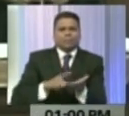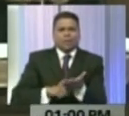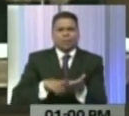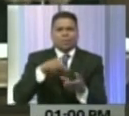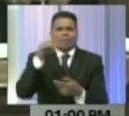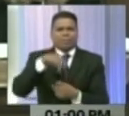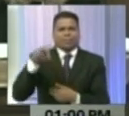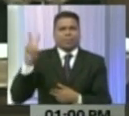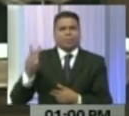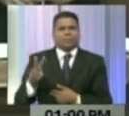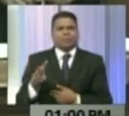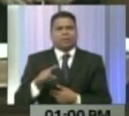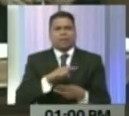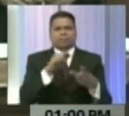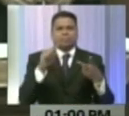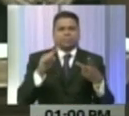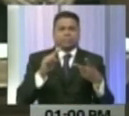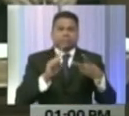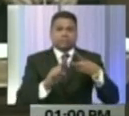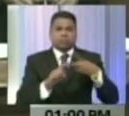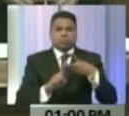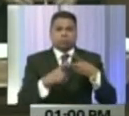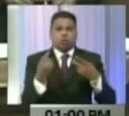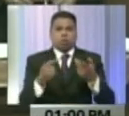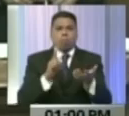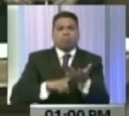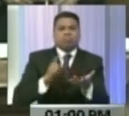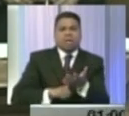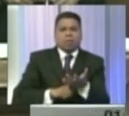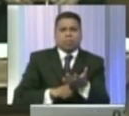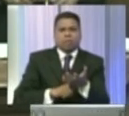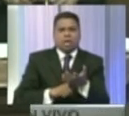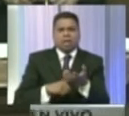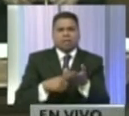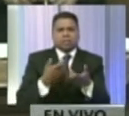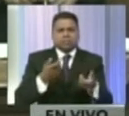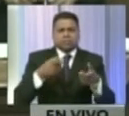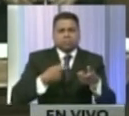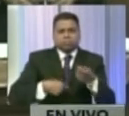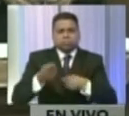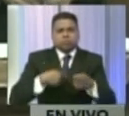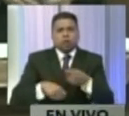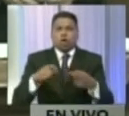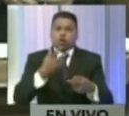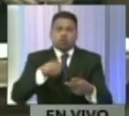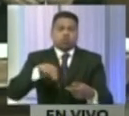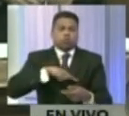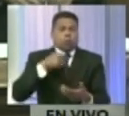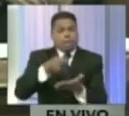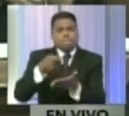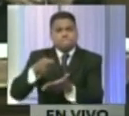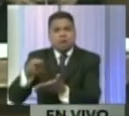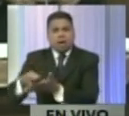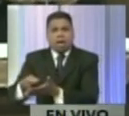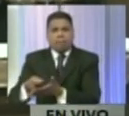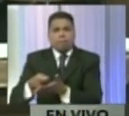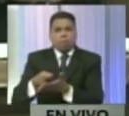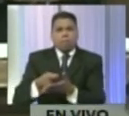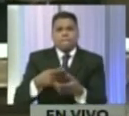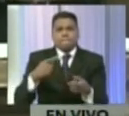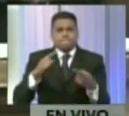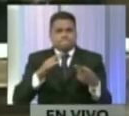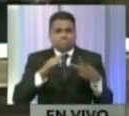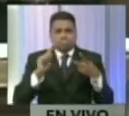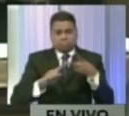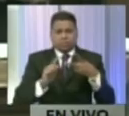República y la deuda comercial. Nosotros estamos pagando deuda comercial porque estamos llegando a acuerdo con muchos de ellos.